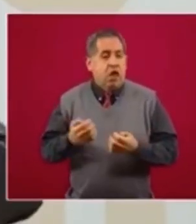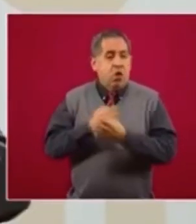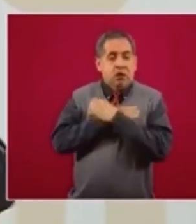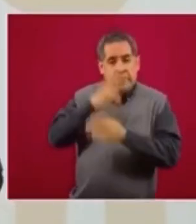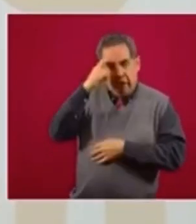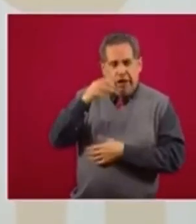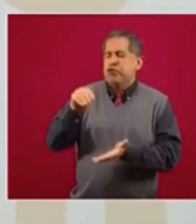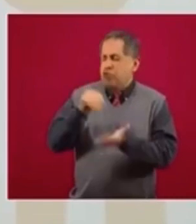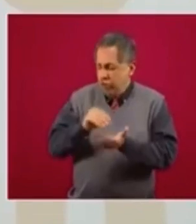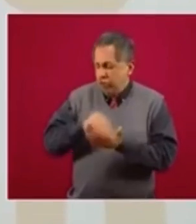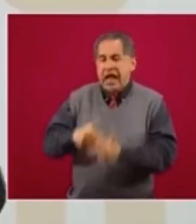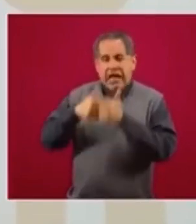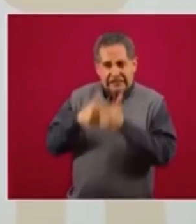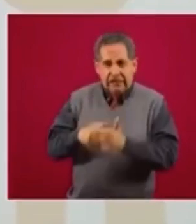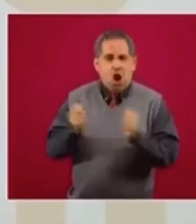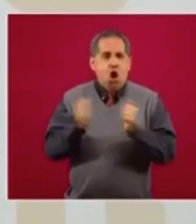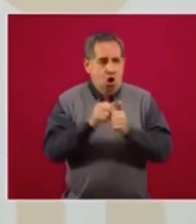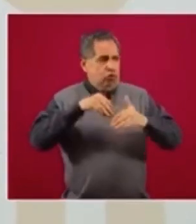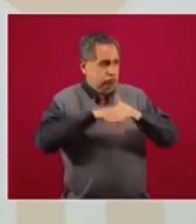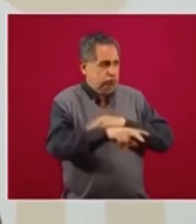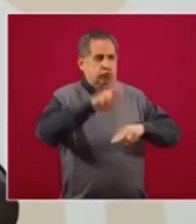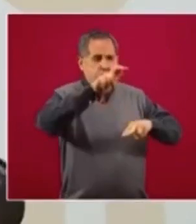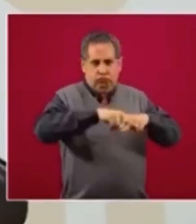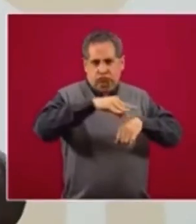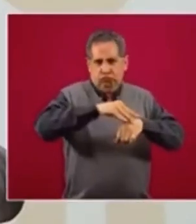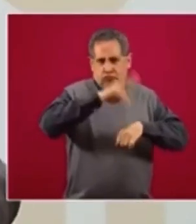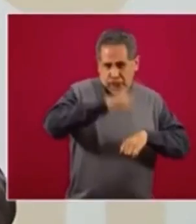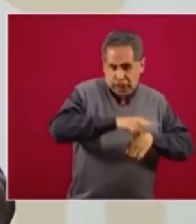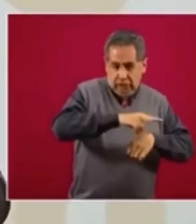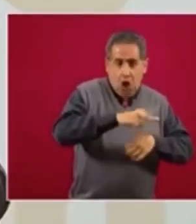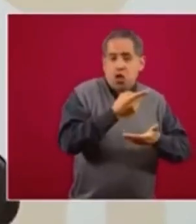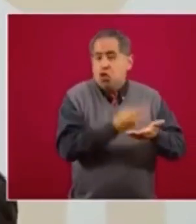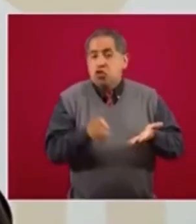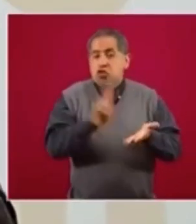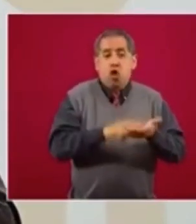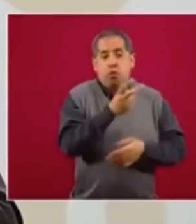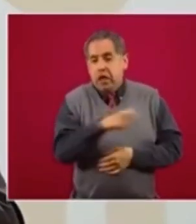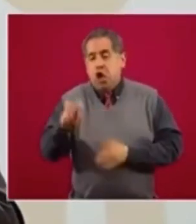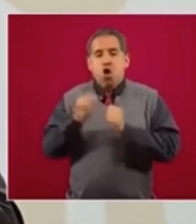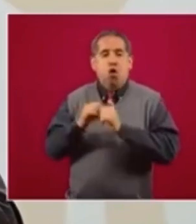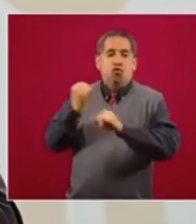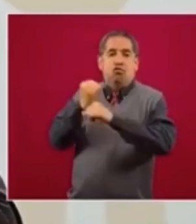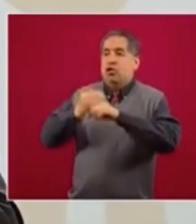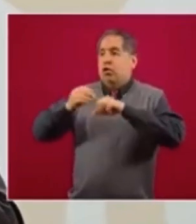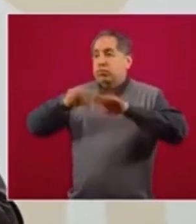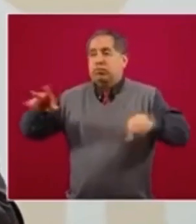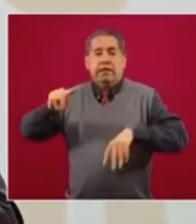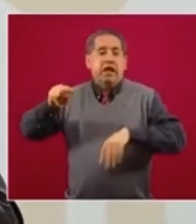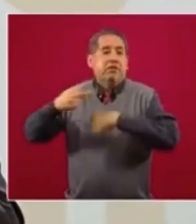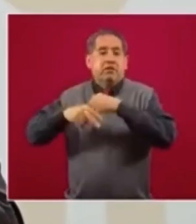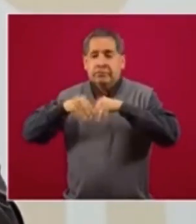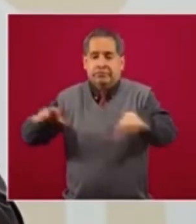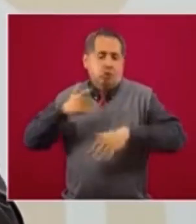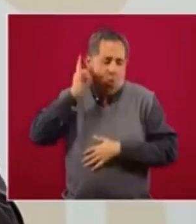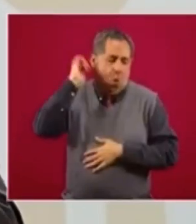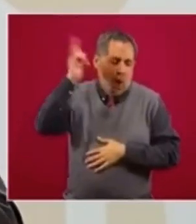mexicana continúe, además de la educación presencial, un reforzamiento a distancia. Esa sería la expectativa